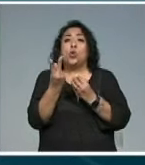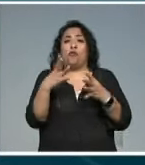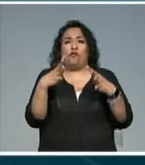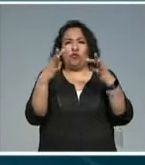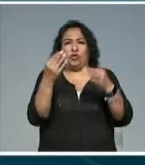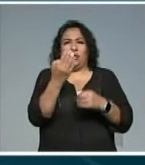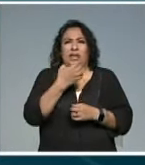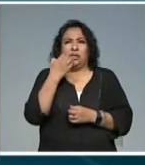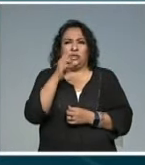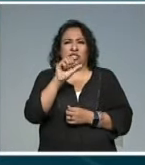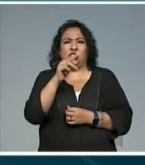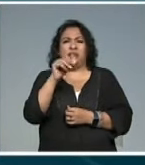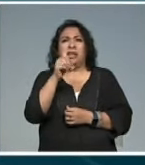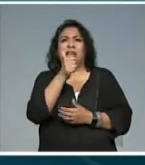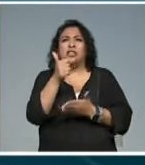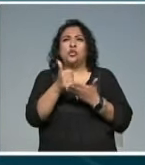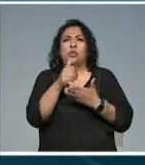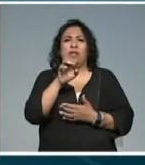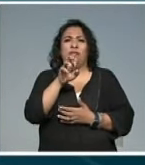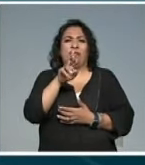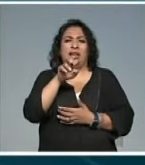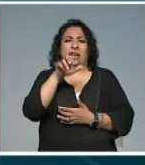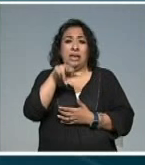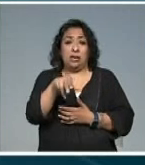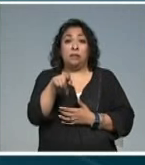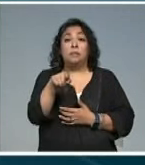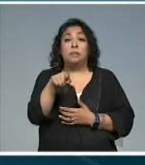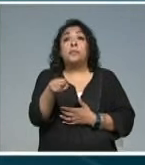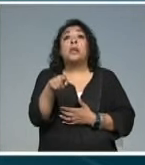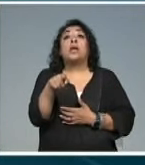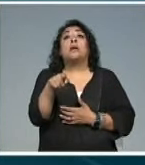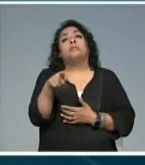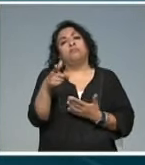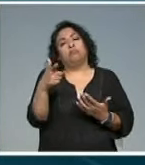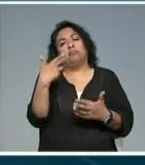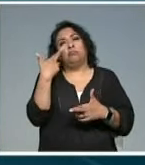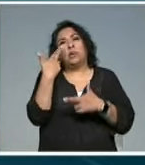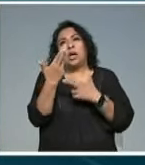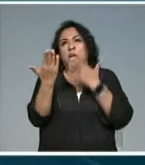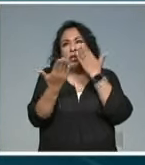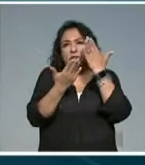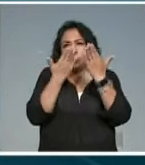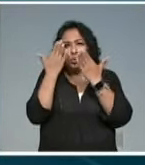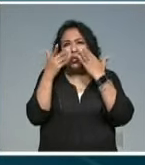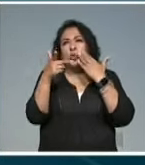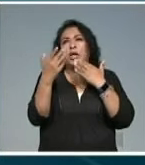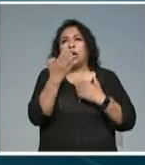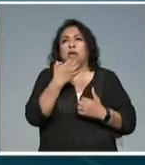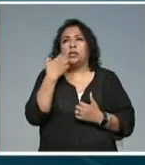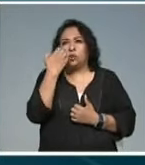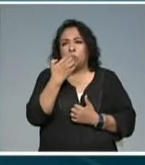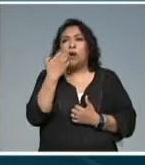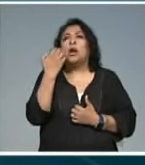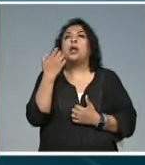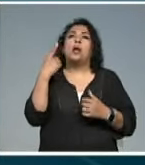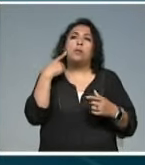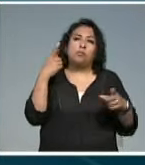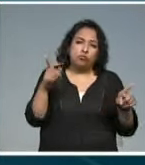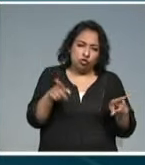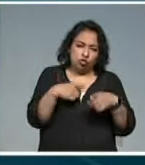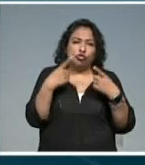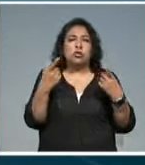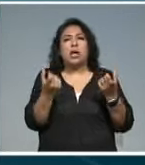el Conservatorio Schardenka en la ciudad de Berlín, y de hecho es menester, cuando uno estudia en este conservatorio, interpretar algunas de